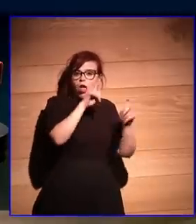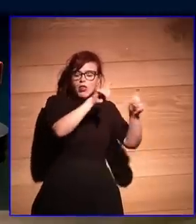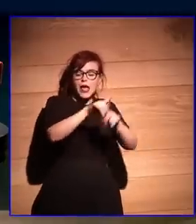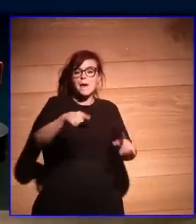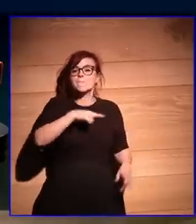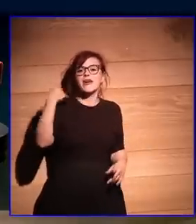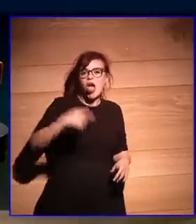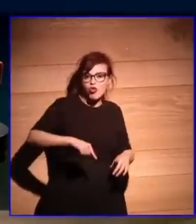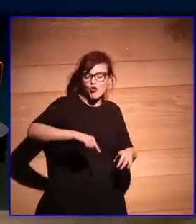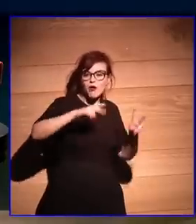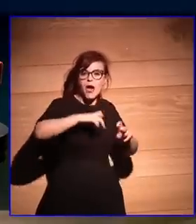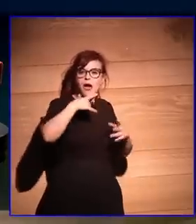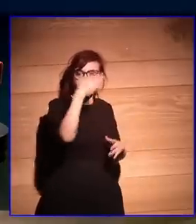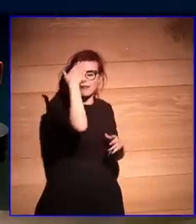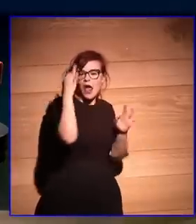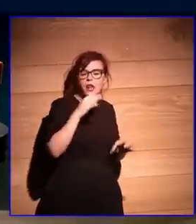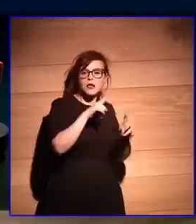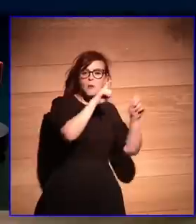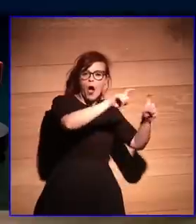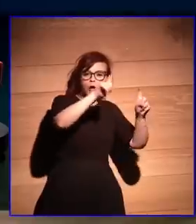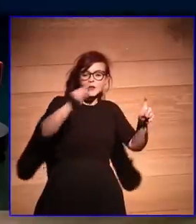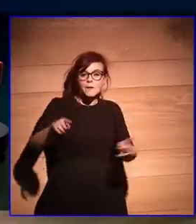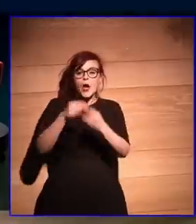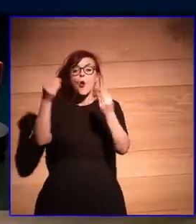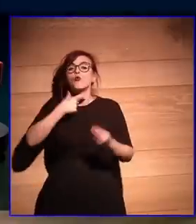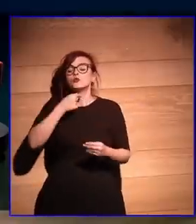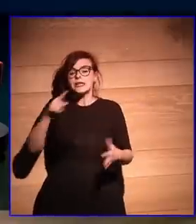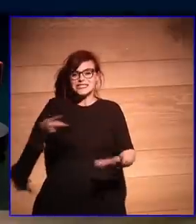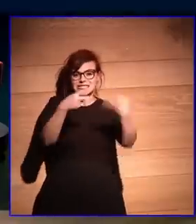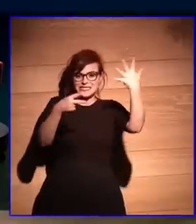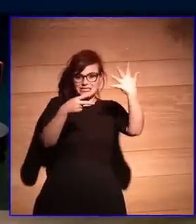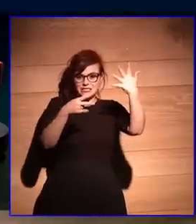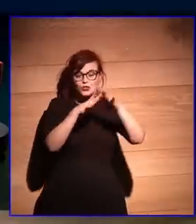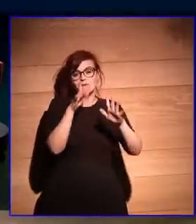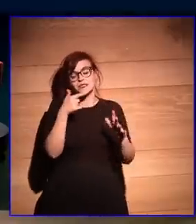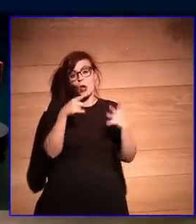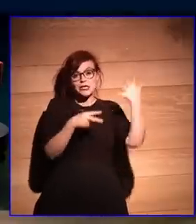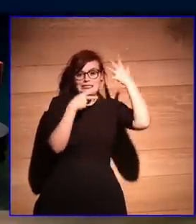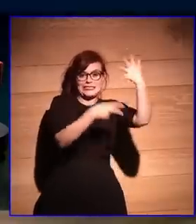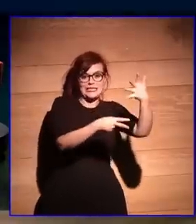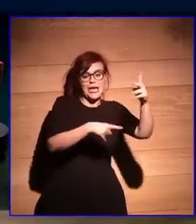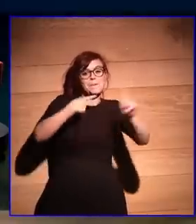pecados capitales. Sí, eso es. ¿No? Que me gusta pensar que son 9, 7 capitales y 2 capitables.